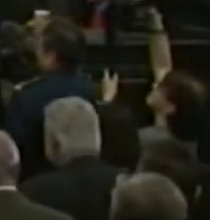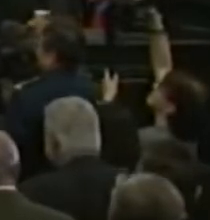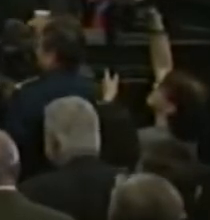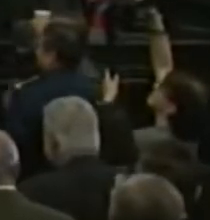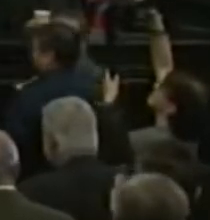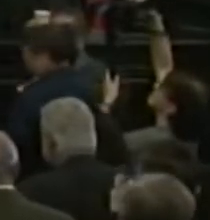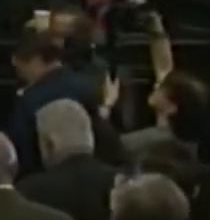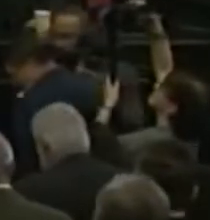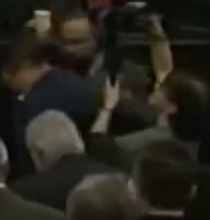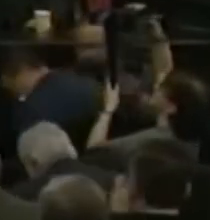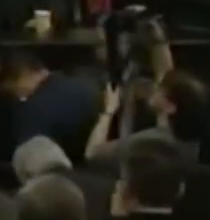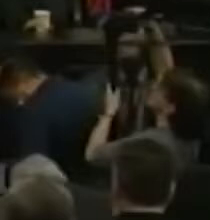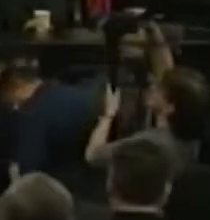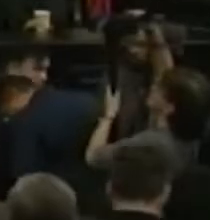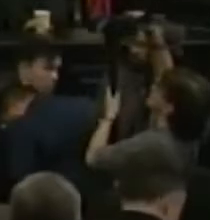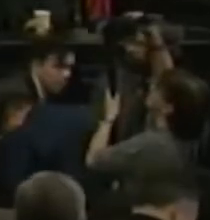Sírvanse tomar asiento, por favor.